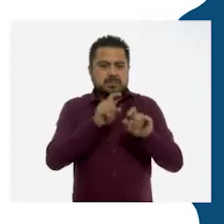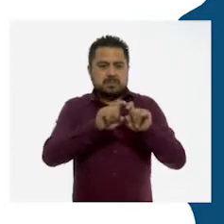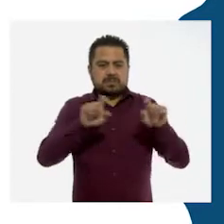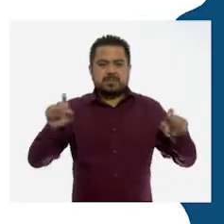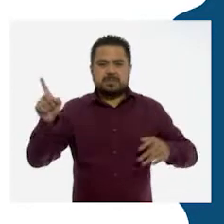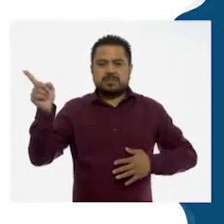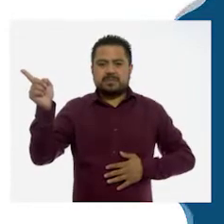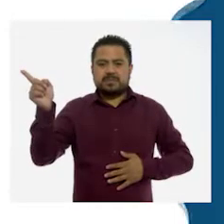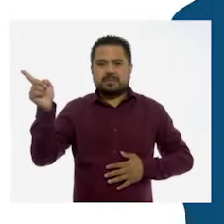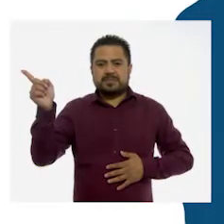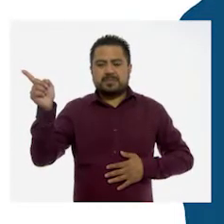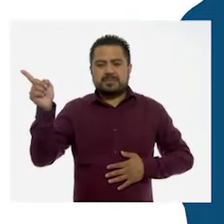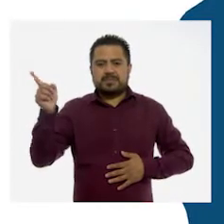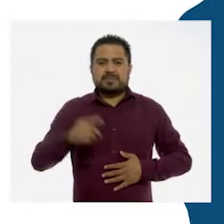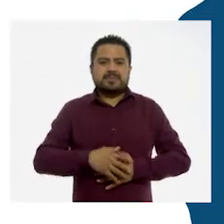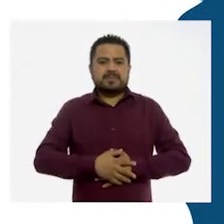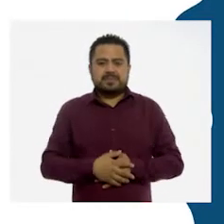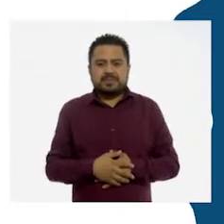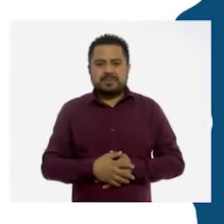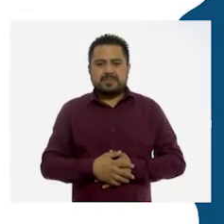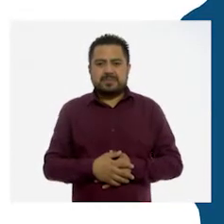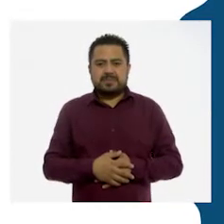liga: